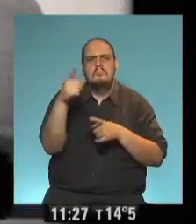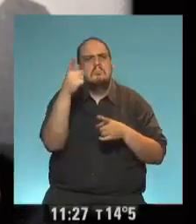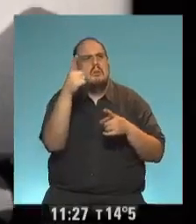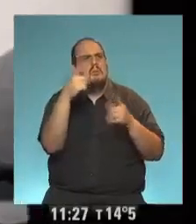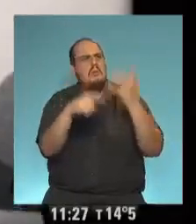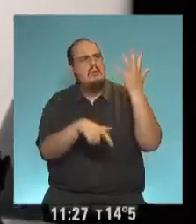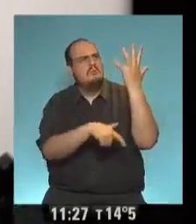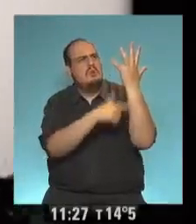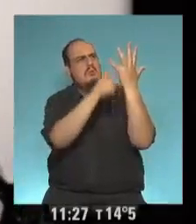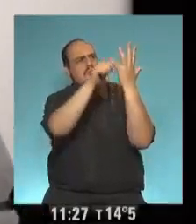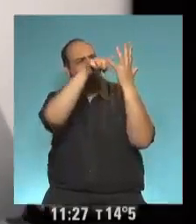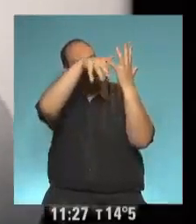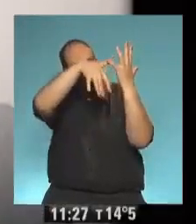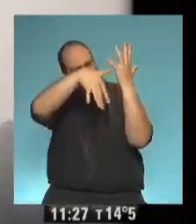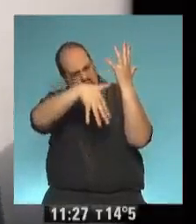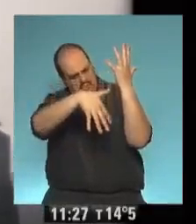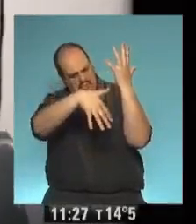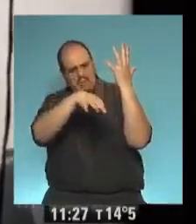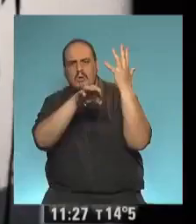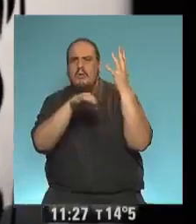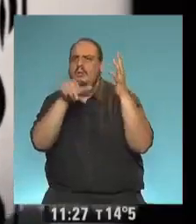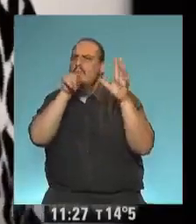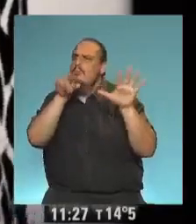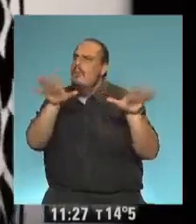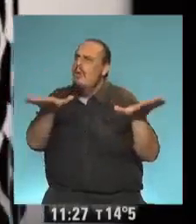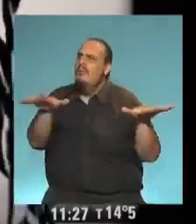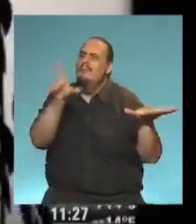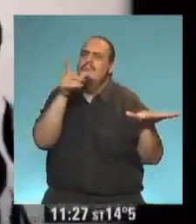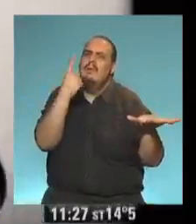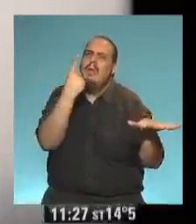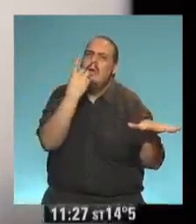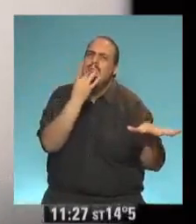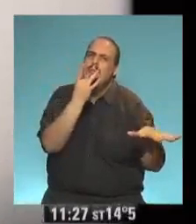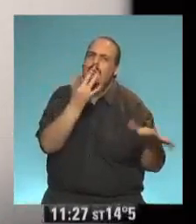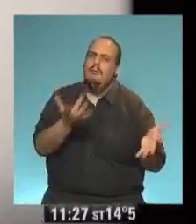ramas de un viejo sauce o una paloma azul.